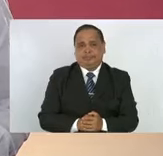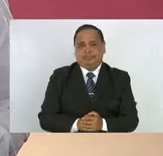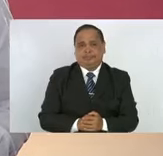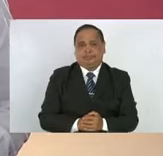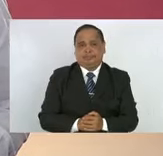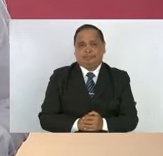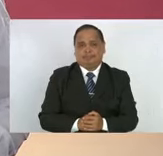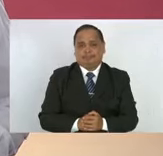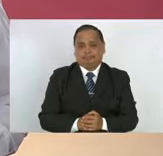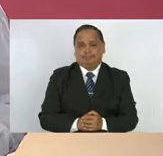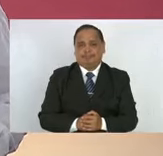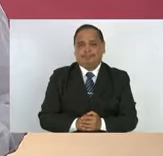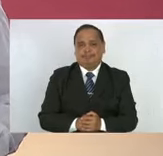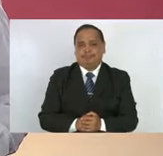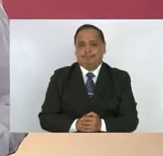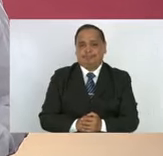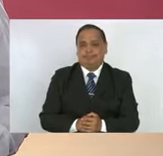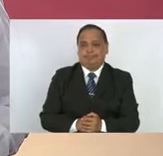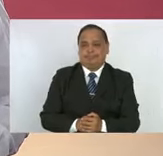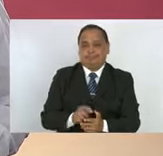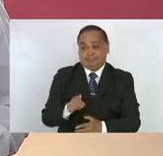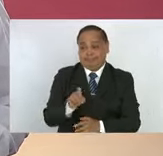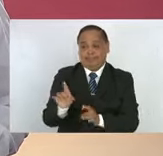en ese acto